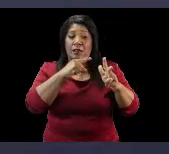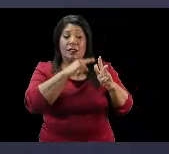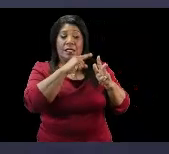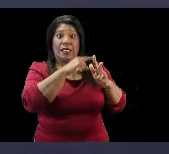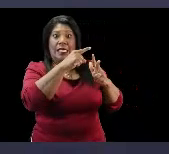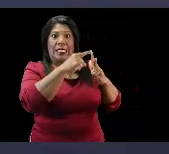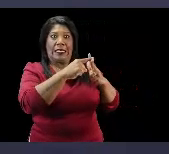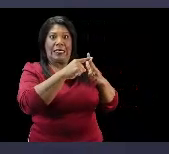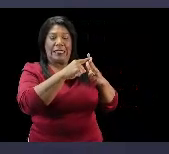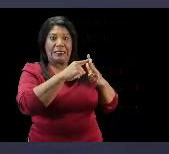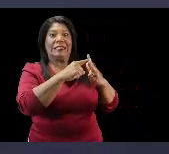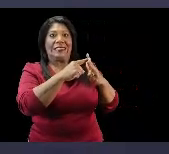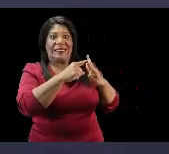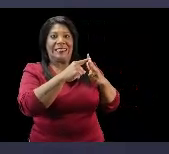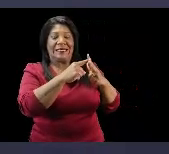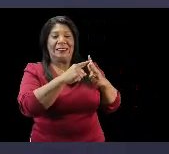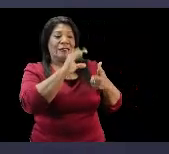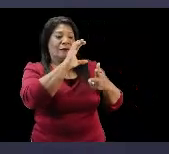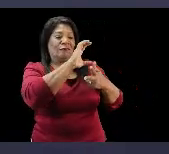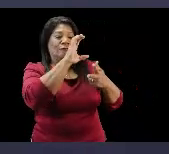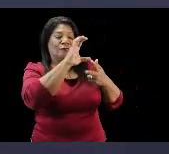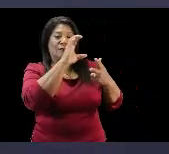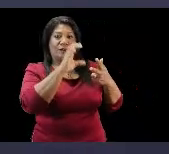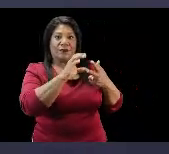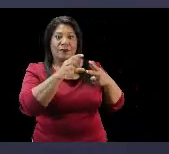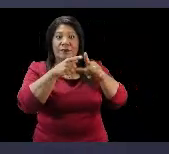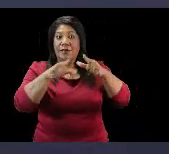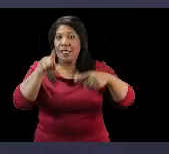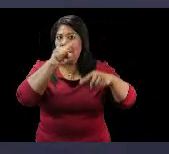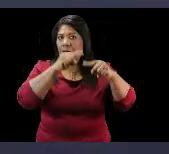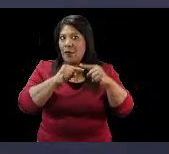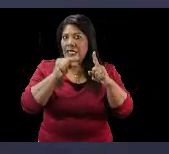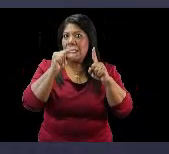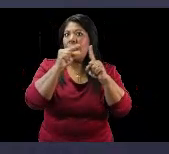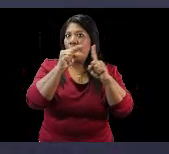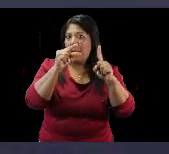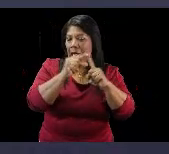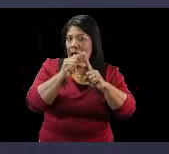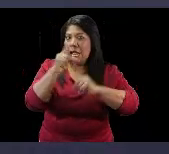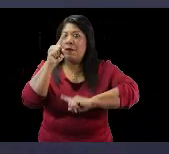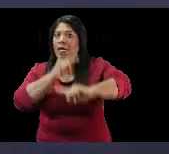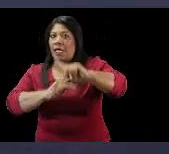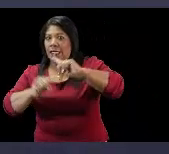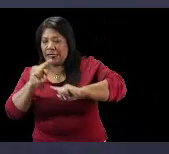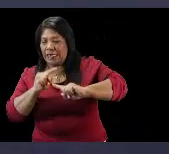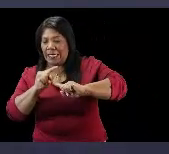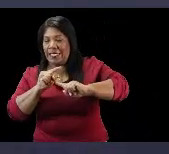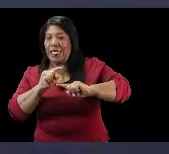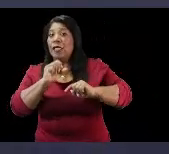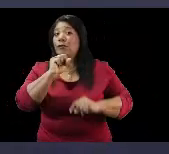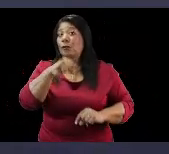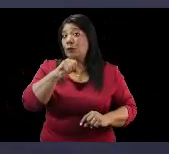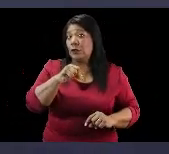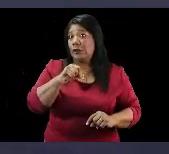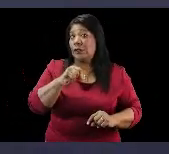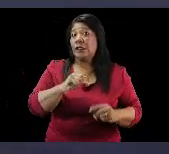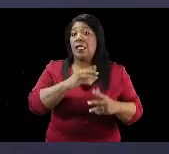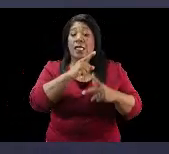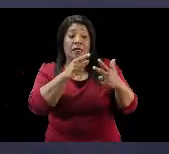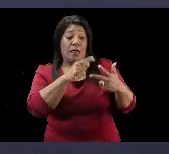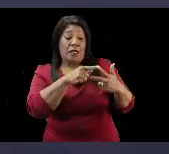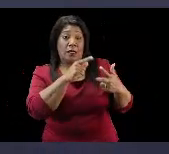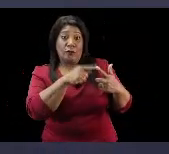compone de 3 elementos importantes, que es la lengua de señas como tal, que tiene cada palabra sus señas, ¿cierto?